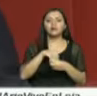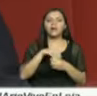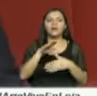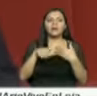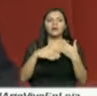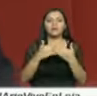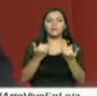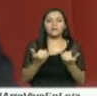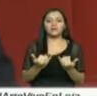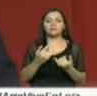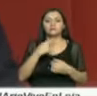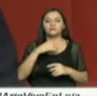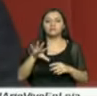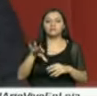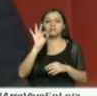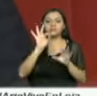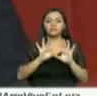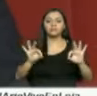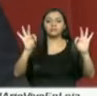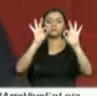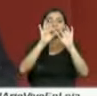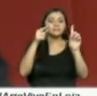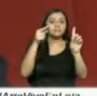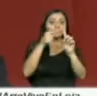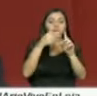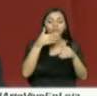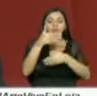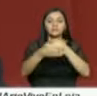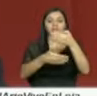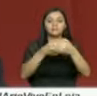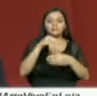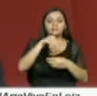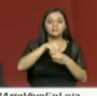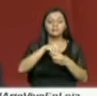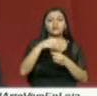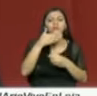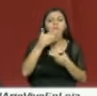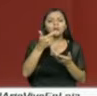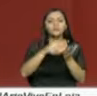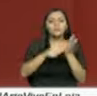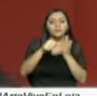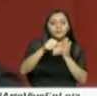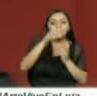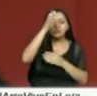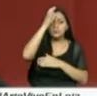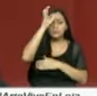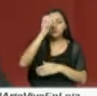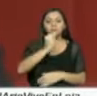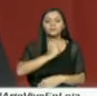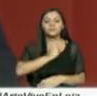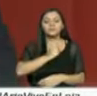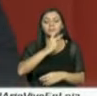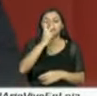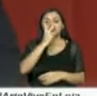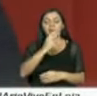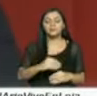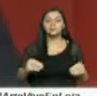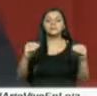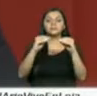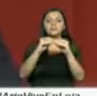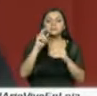han trabajado muy duro para el éxito del mismo. Ministerio de Cultura y Patrimonio, Ministerio de